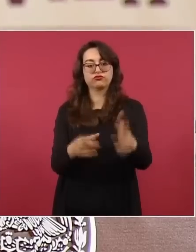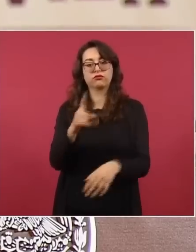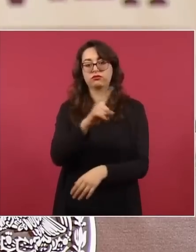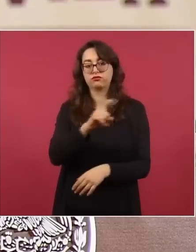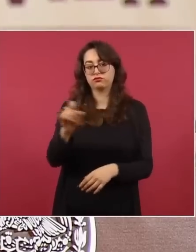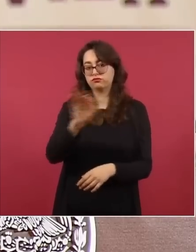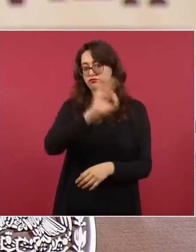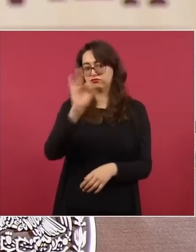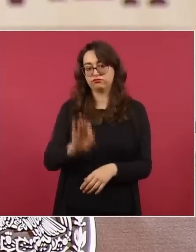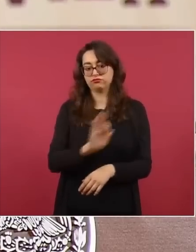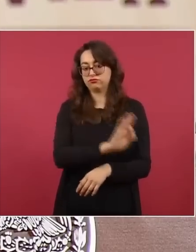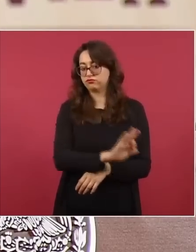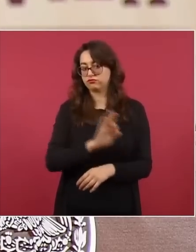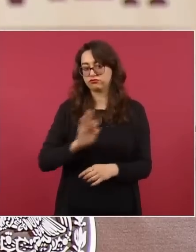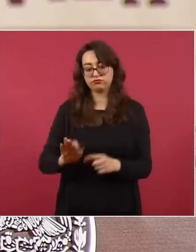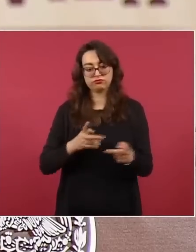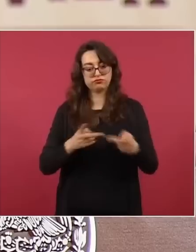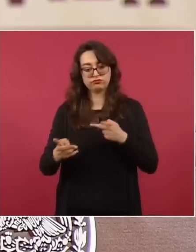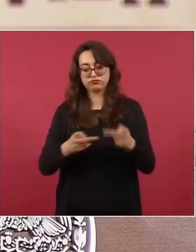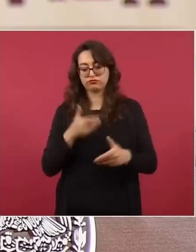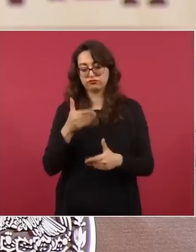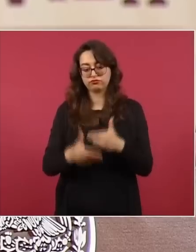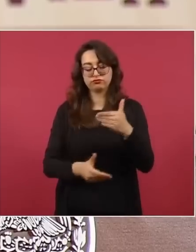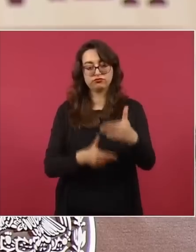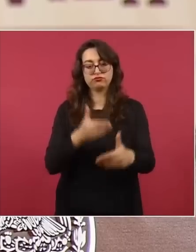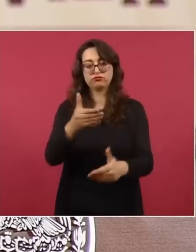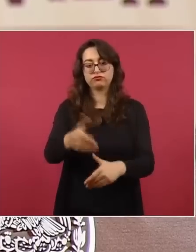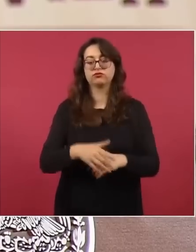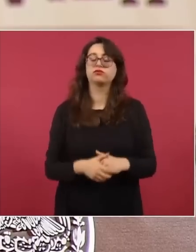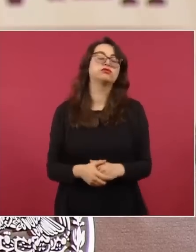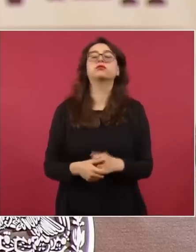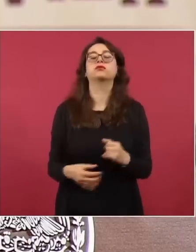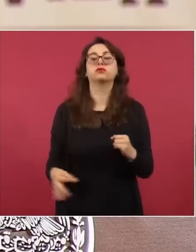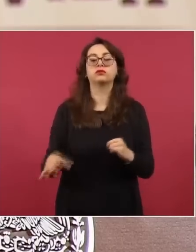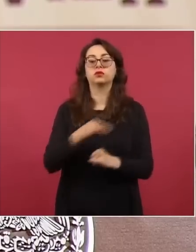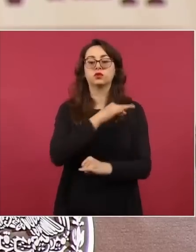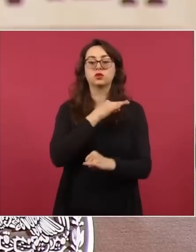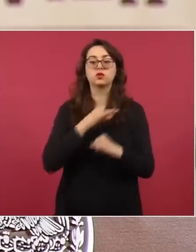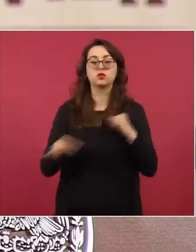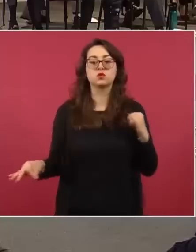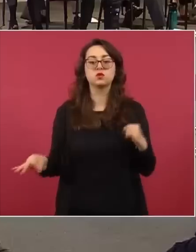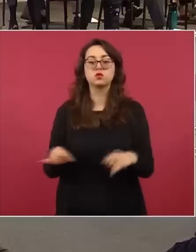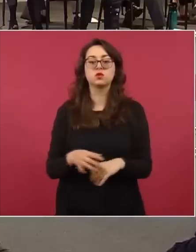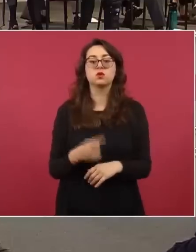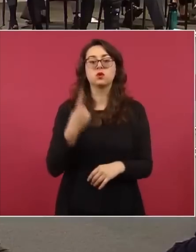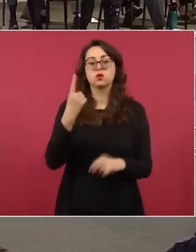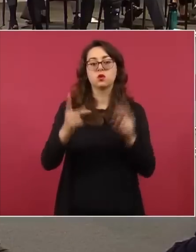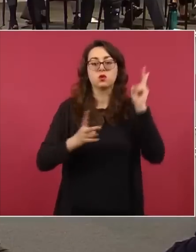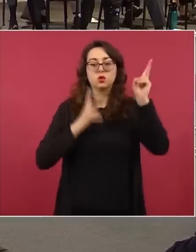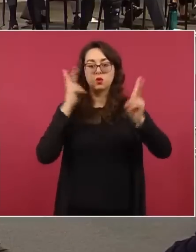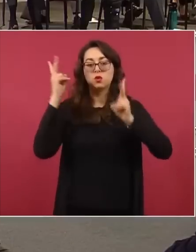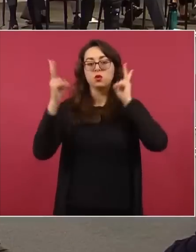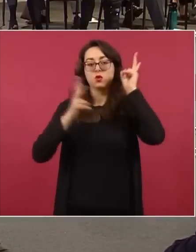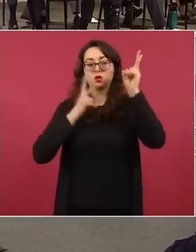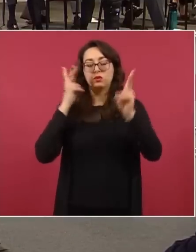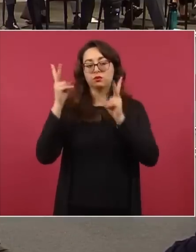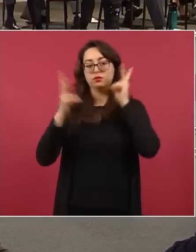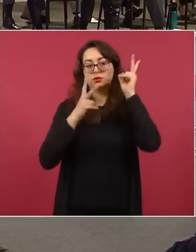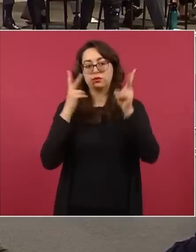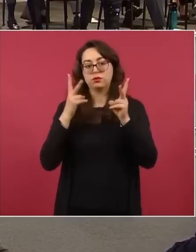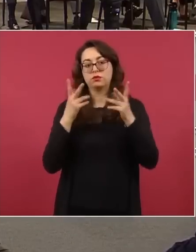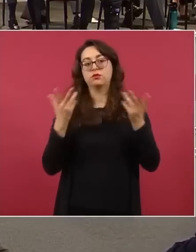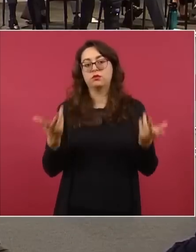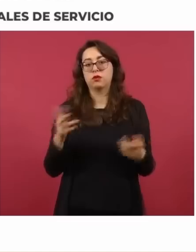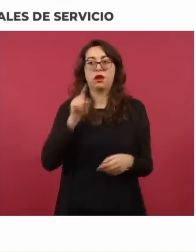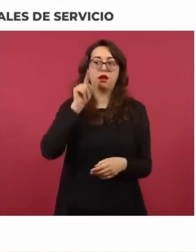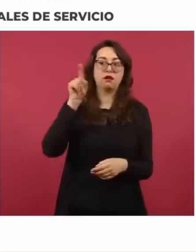planeado por último tenemos hoy una visita una visita muy importante a la estación de